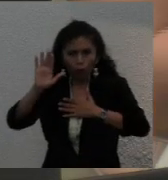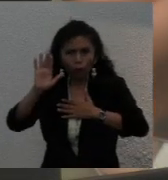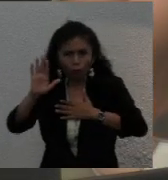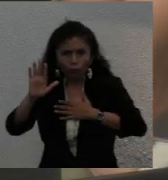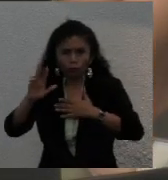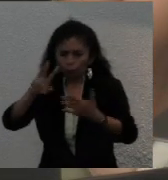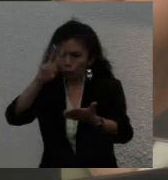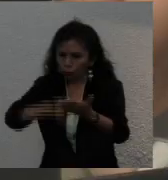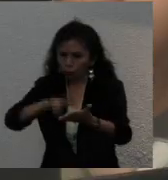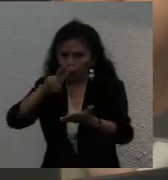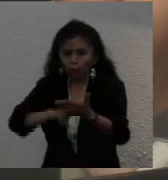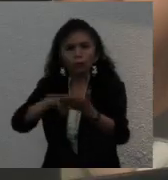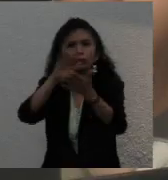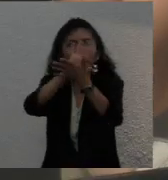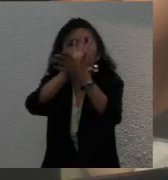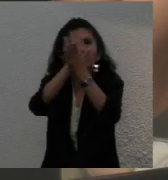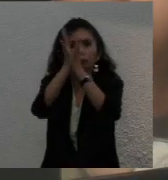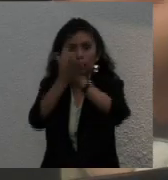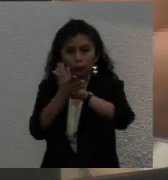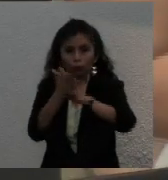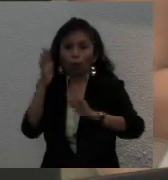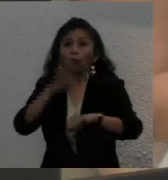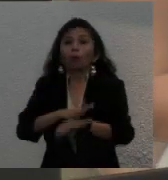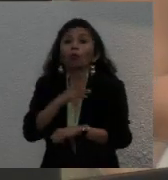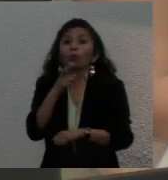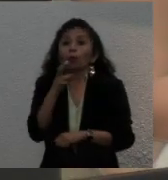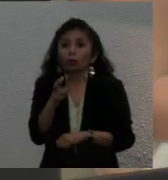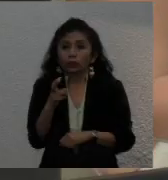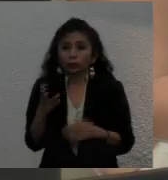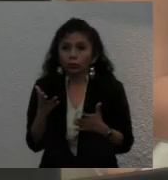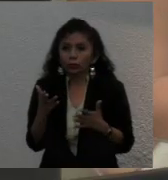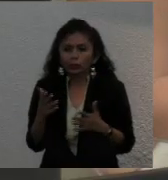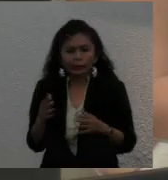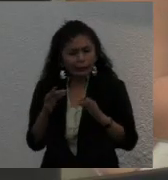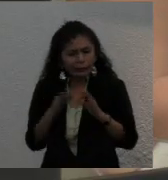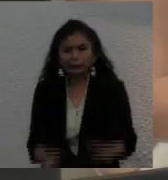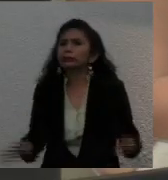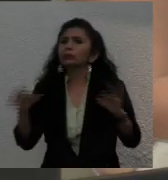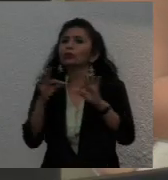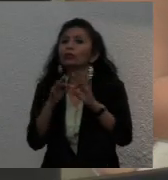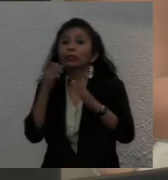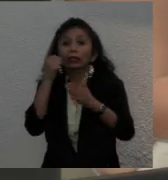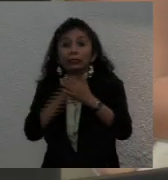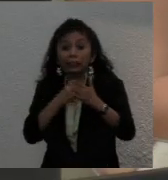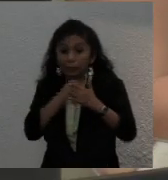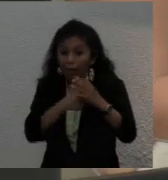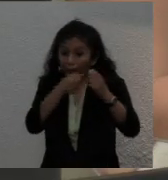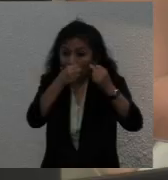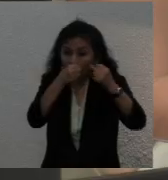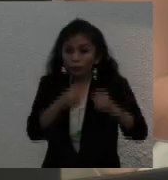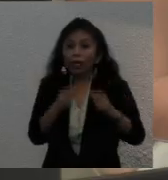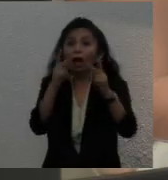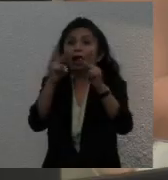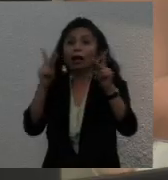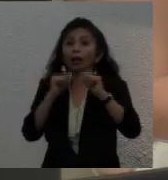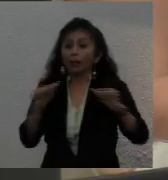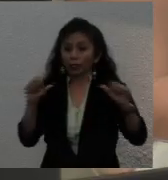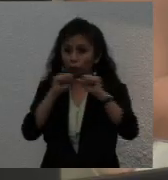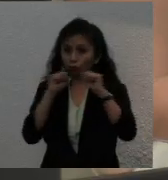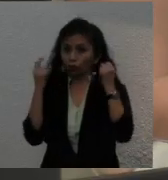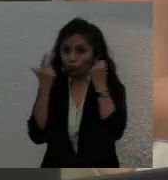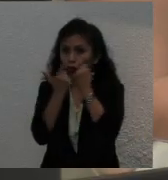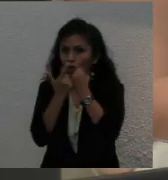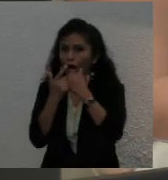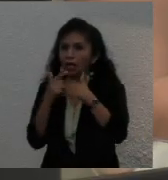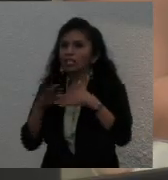los valores de la transformación. Por ello, no podemos bajar la guardia en la lucha por la seguridad, la paz social y el combate